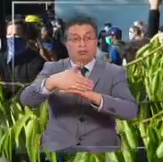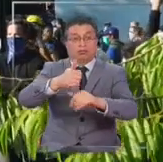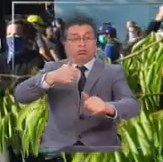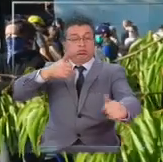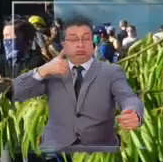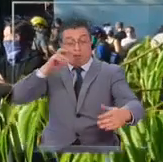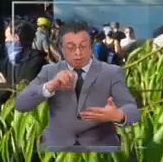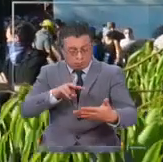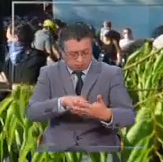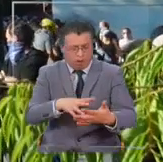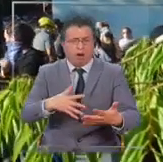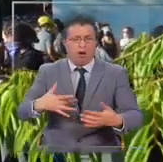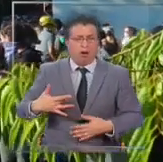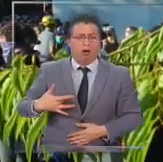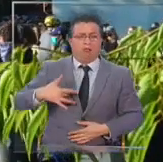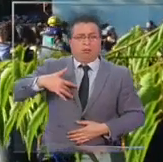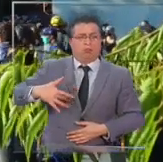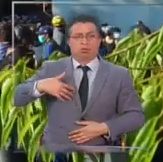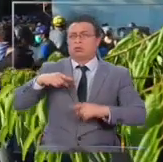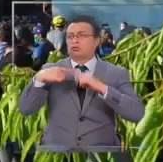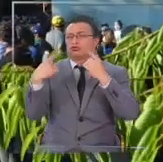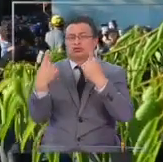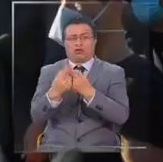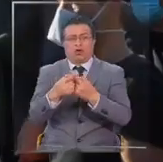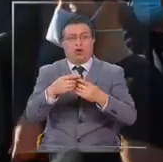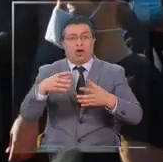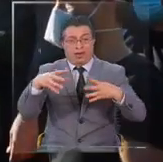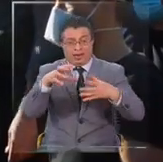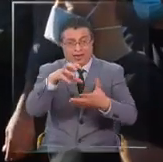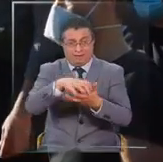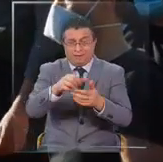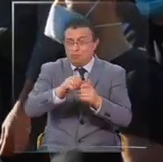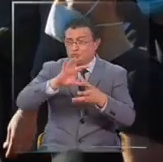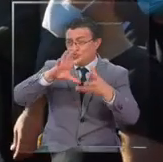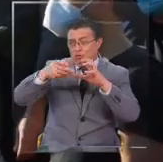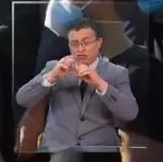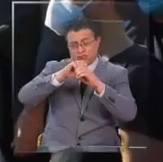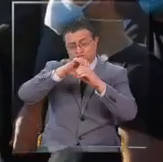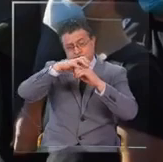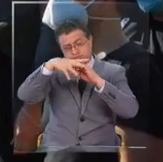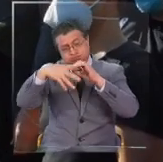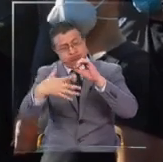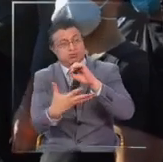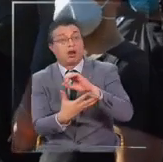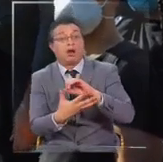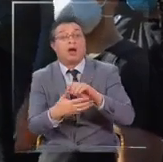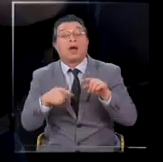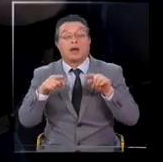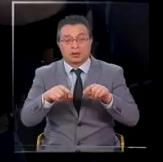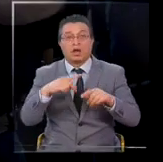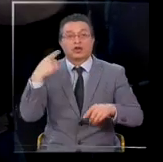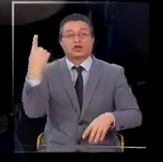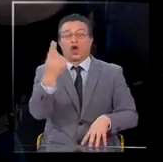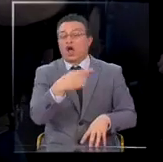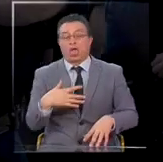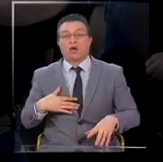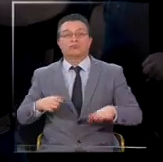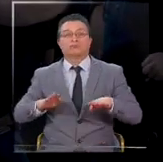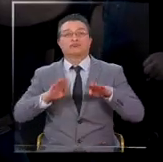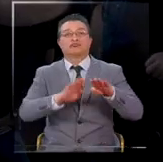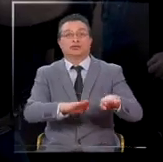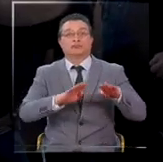esto traspase las fronteras físicas y geográficas de Estados Unidos. Esto genera una verdadera caja de resonancia, esto